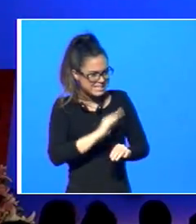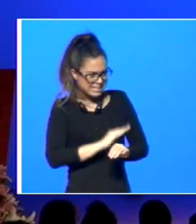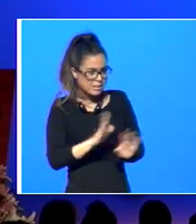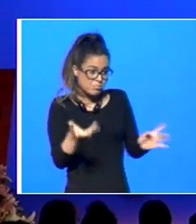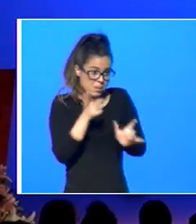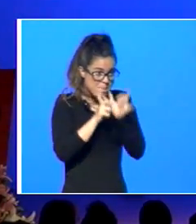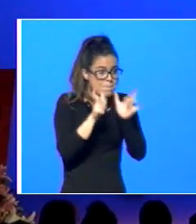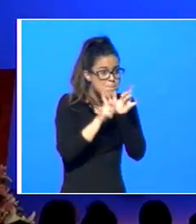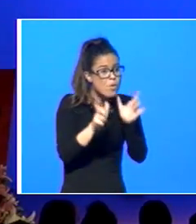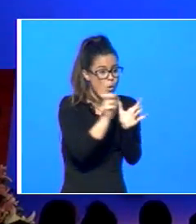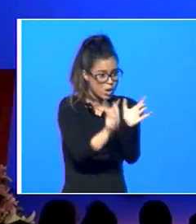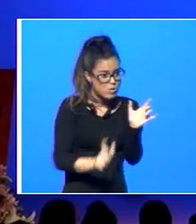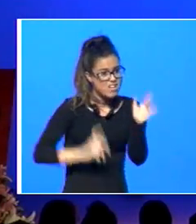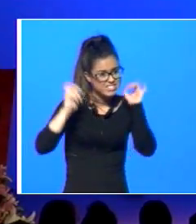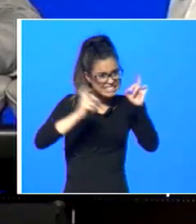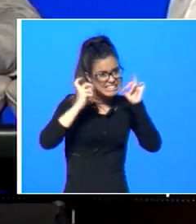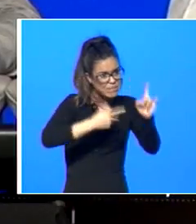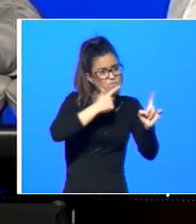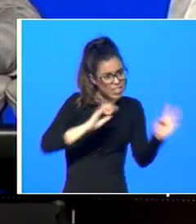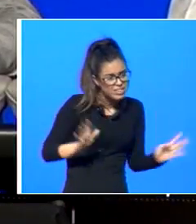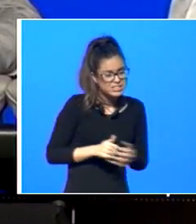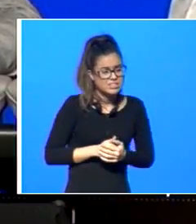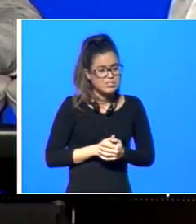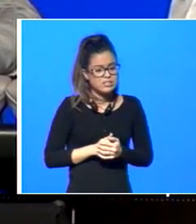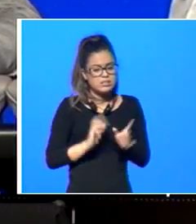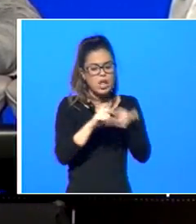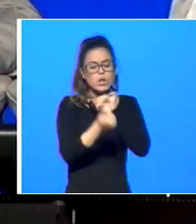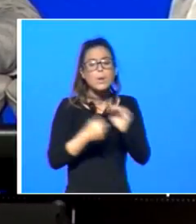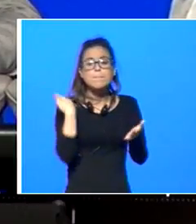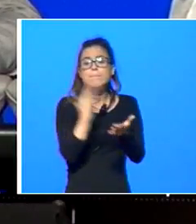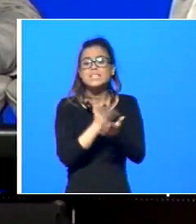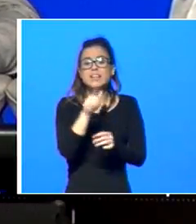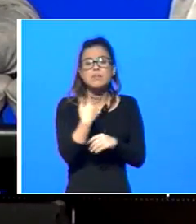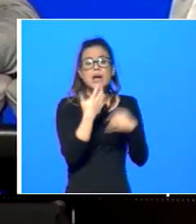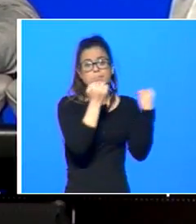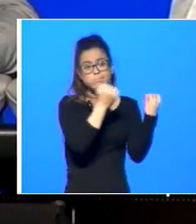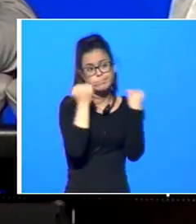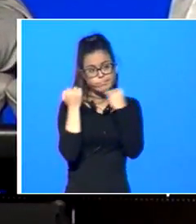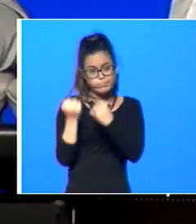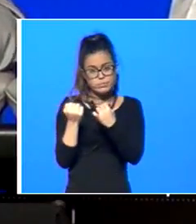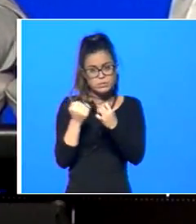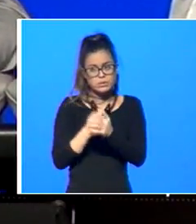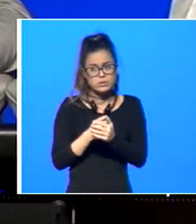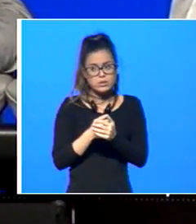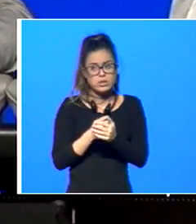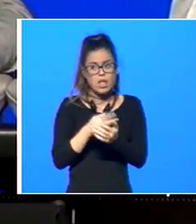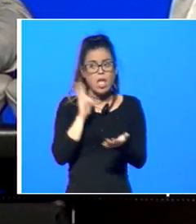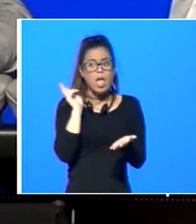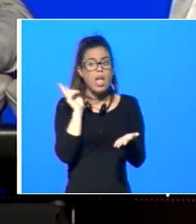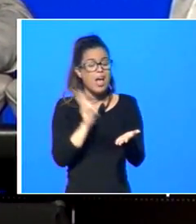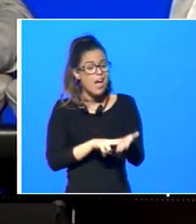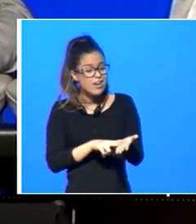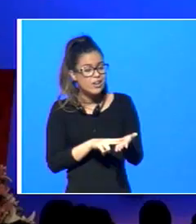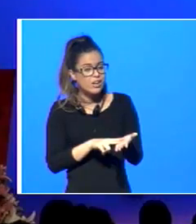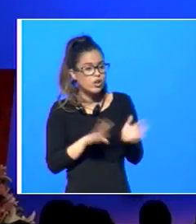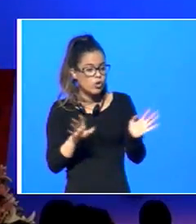¿eh? Y por último, ya es una petición a las altas esferas. Ya reconozco que aquí ya me voy a... Esto sí que es la carta a los